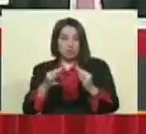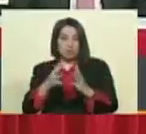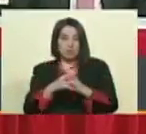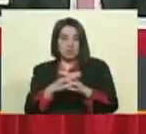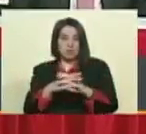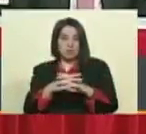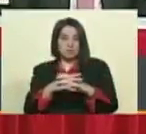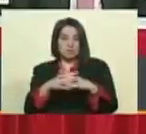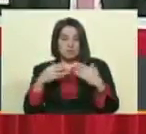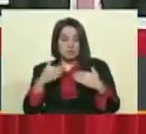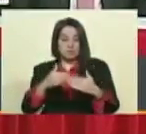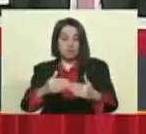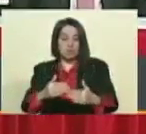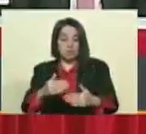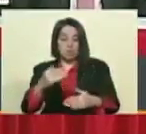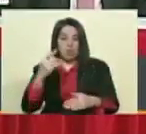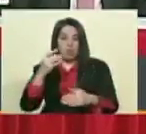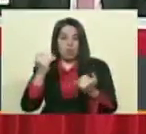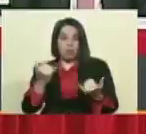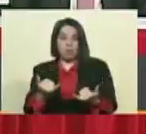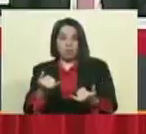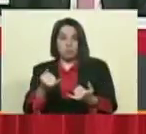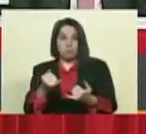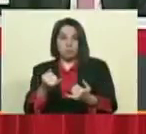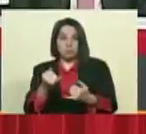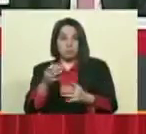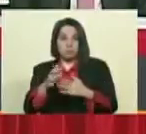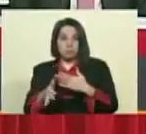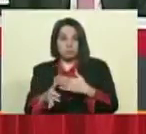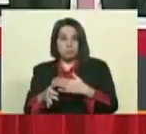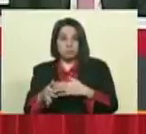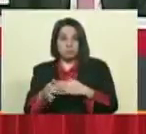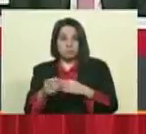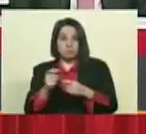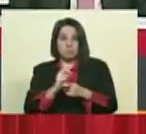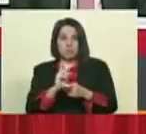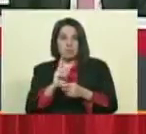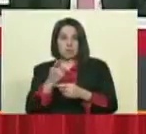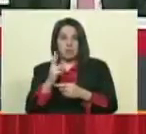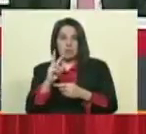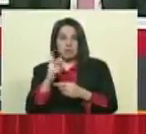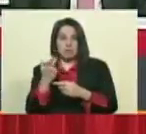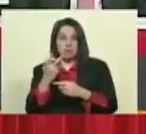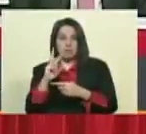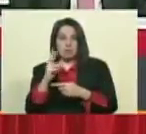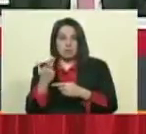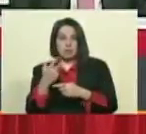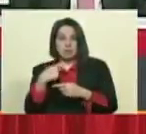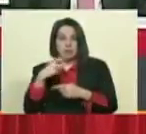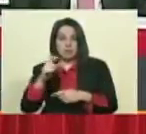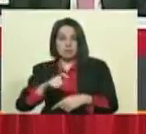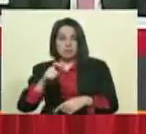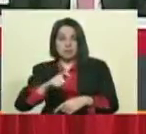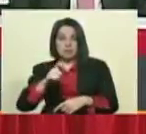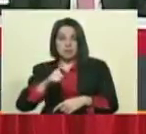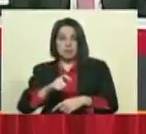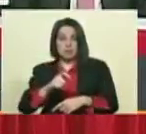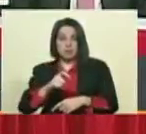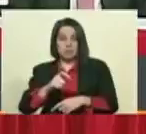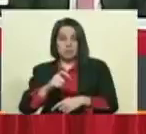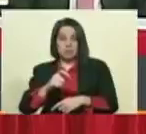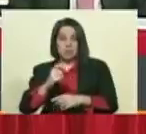en los próximos días, como veníamos hablando, el Tribunal Supremo de Justicia seguirá haciendo los cambios necesarios para que el Poder